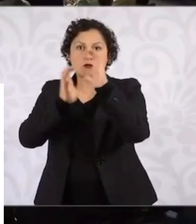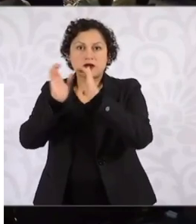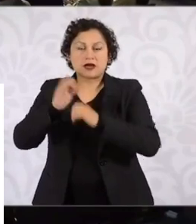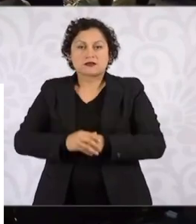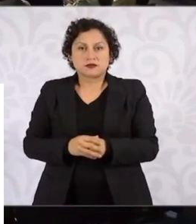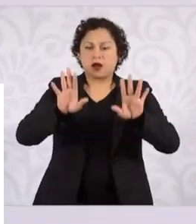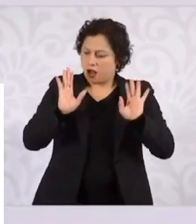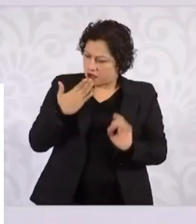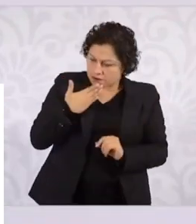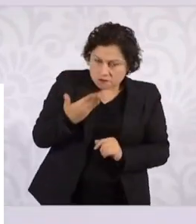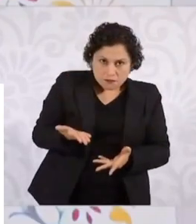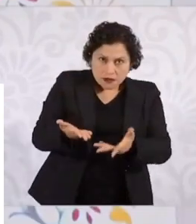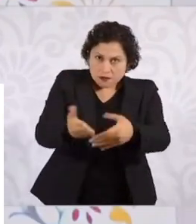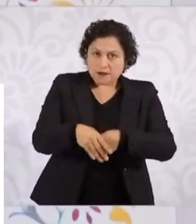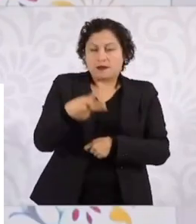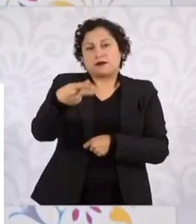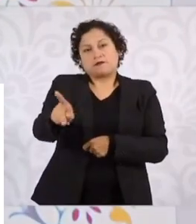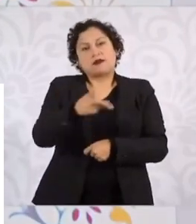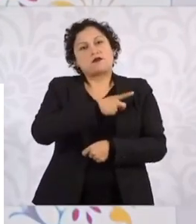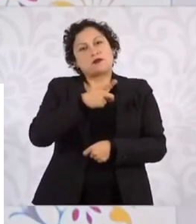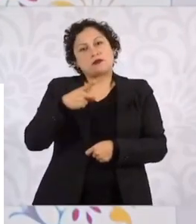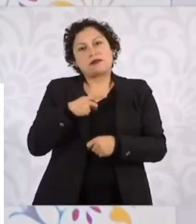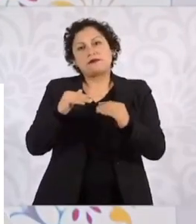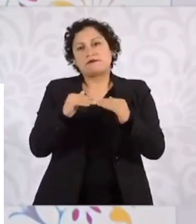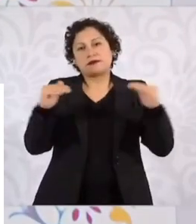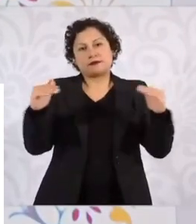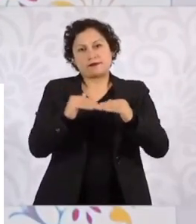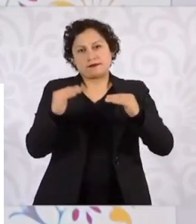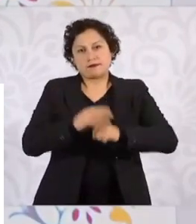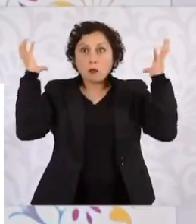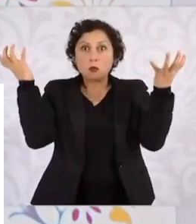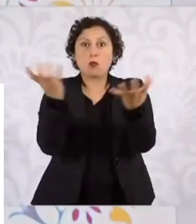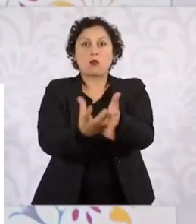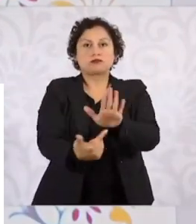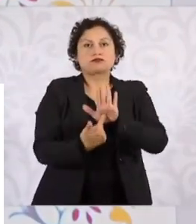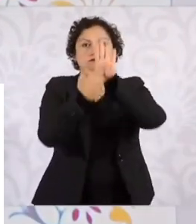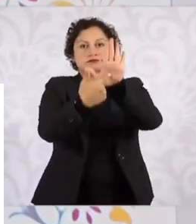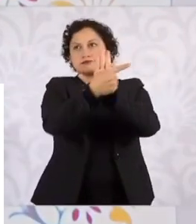un balance. La imparcialidad, la objetividad tiene que ver con eso, una posición y la otra.